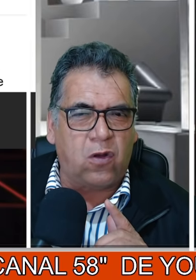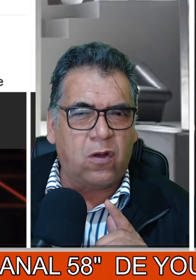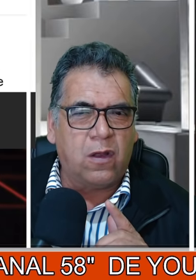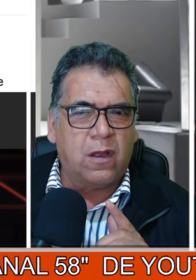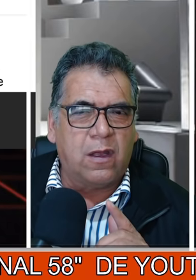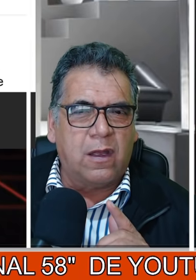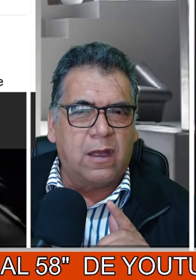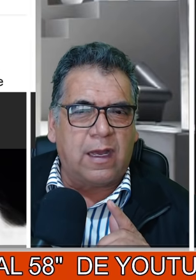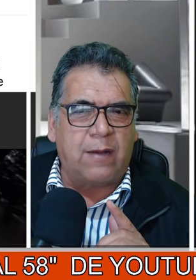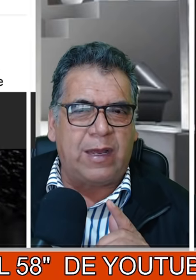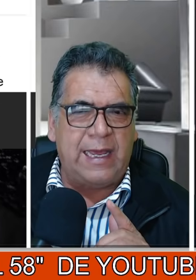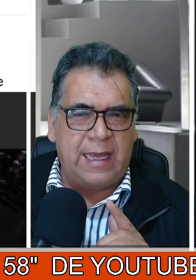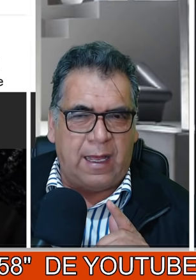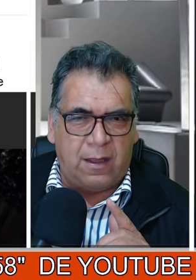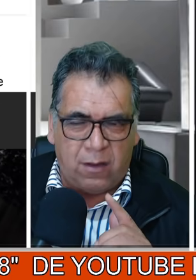laboratorio